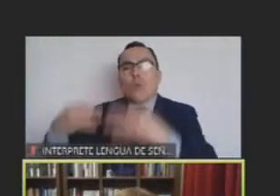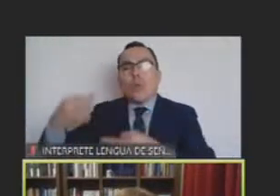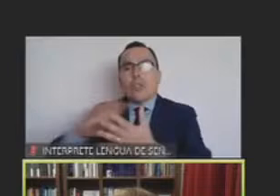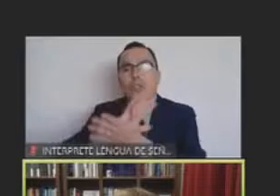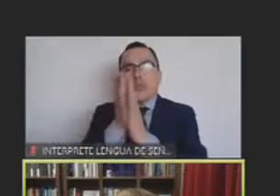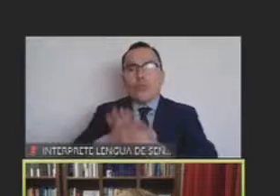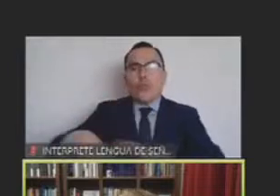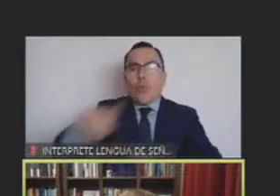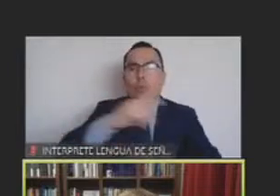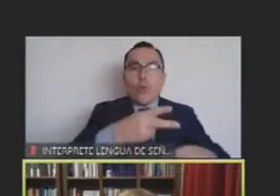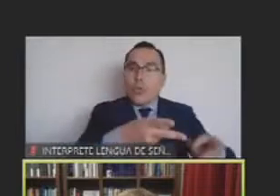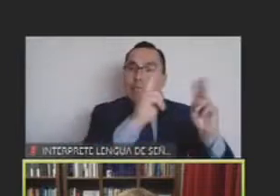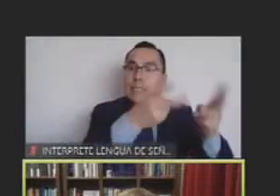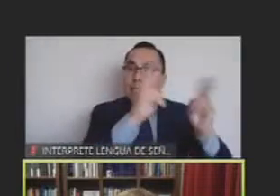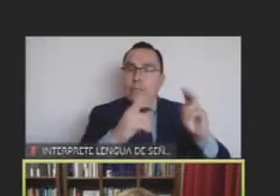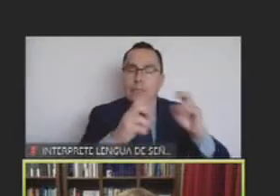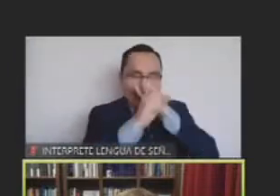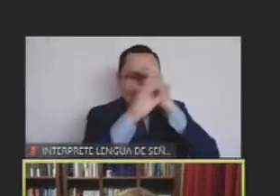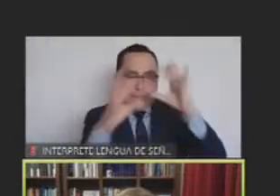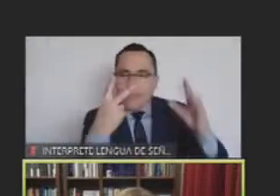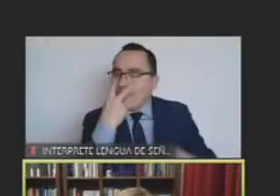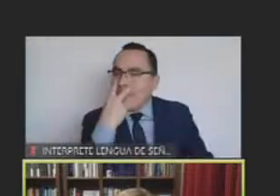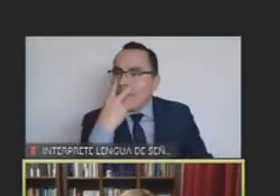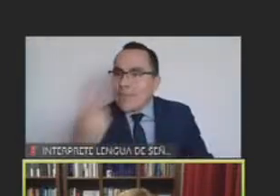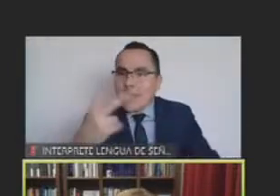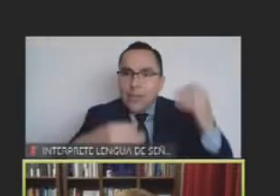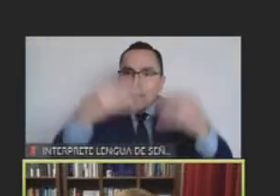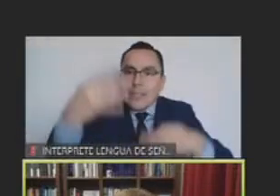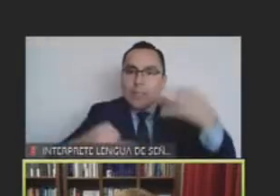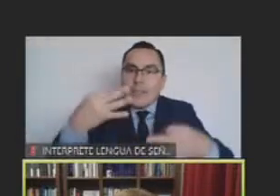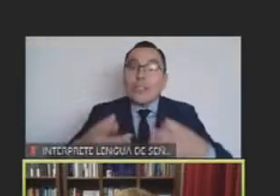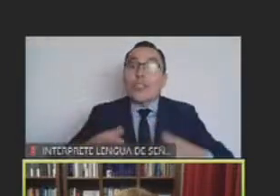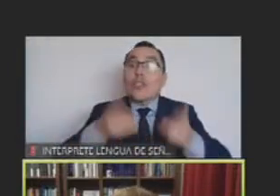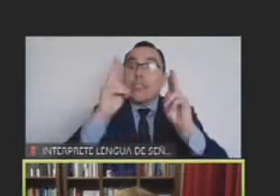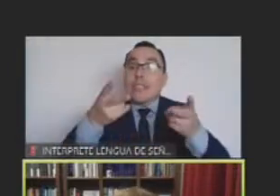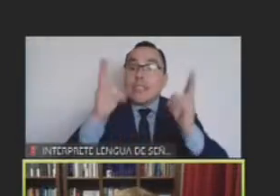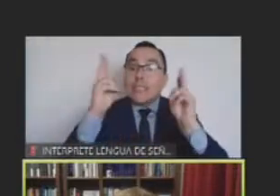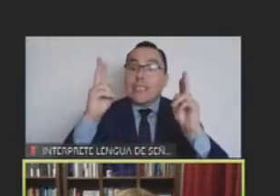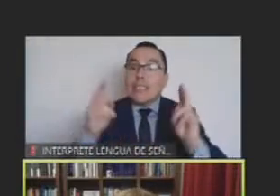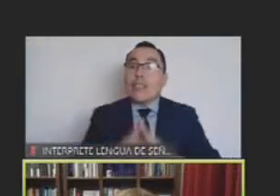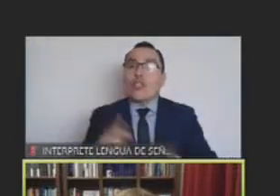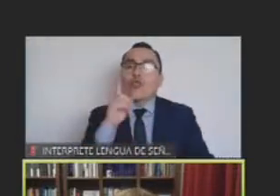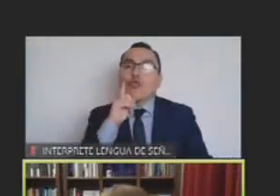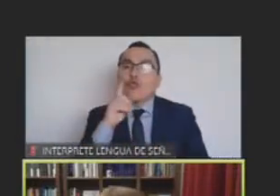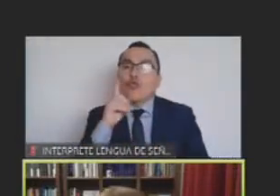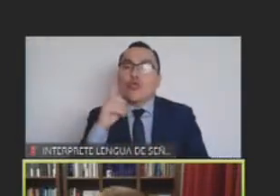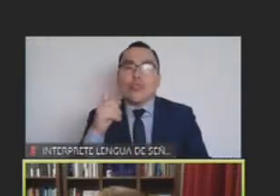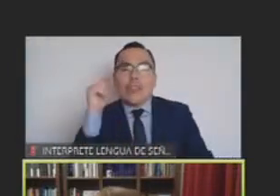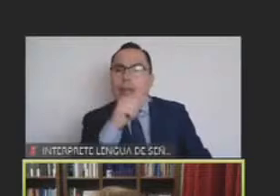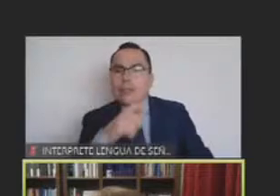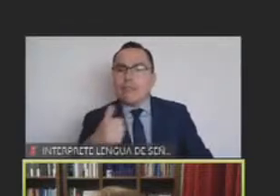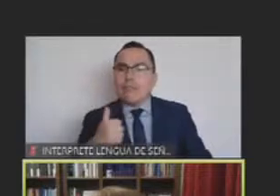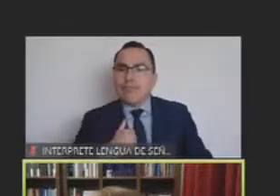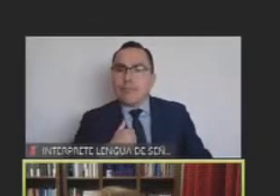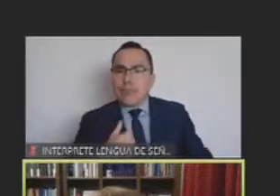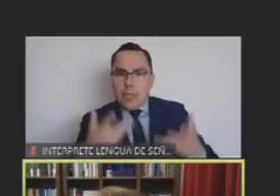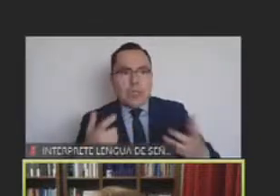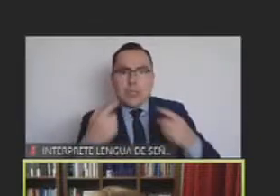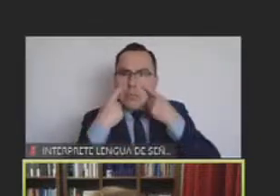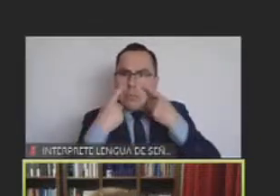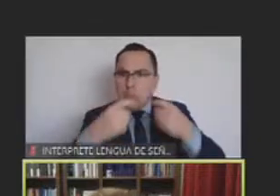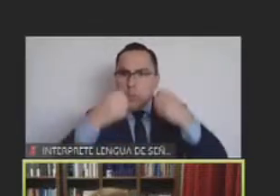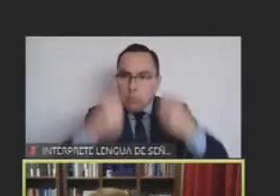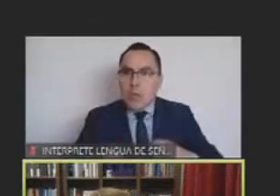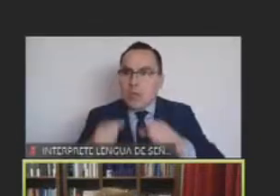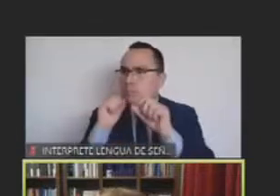los derechos se visibilicen ante la justicia. Y los derechos tienen materialidad cuando se pueden defender frente a los tribunales.